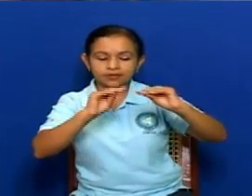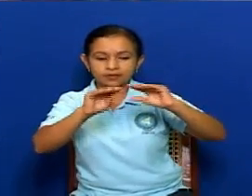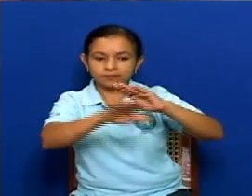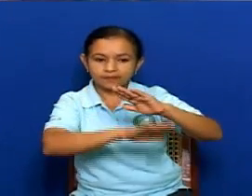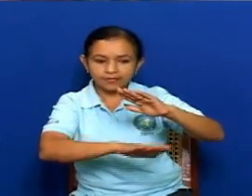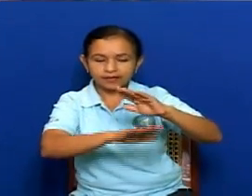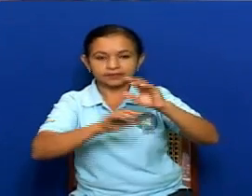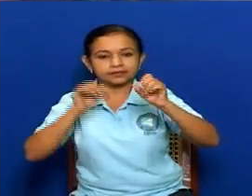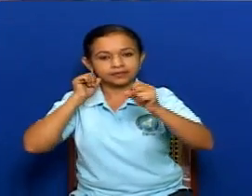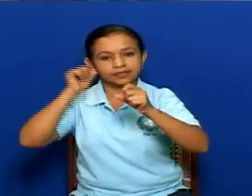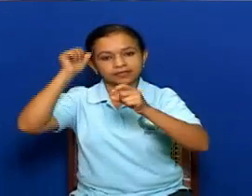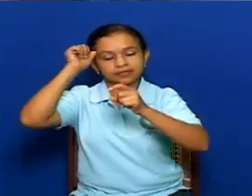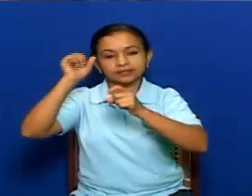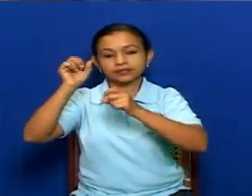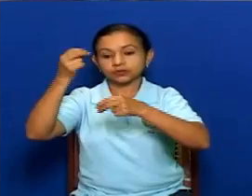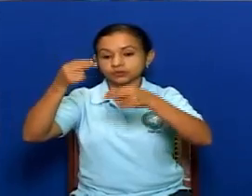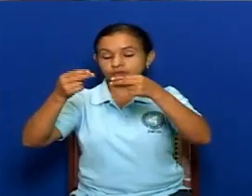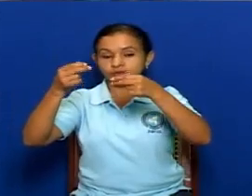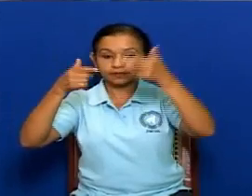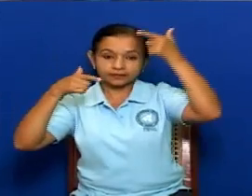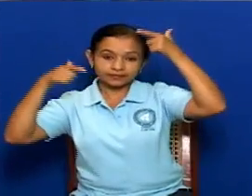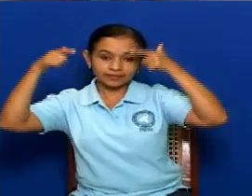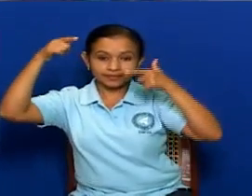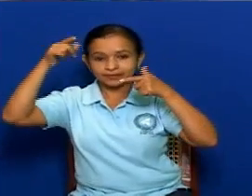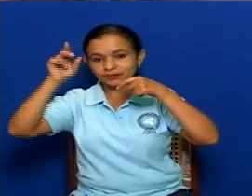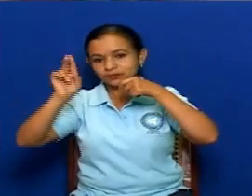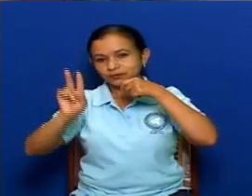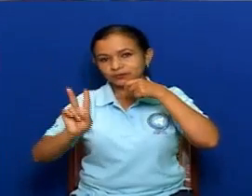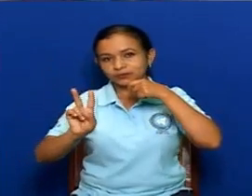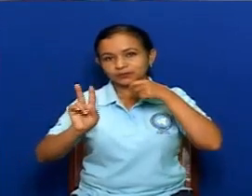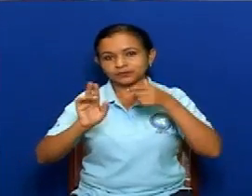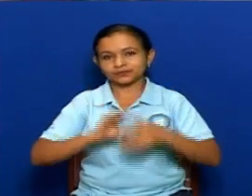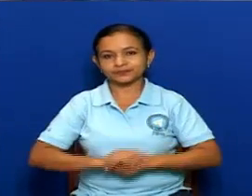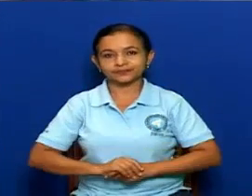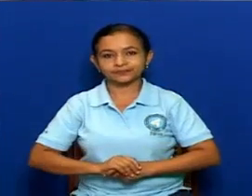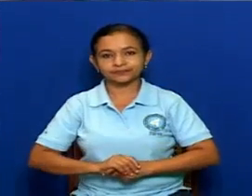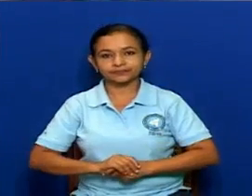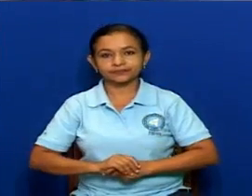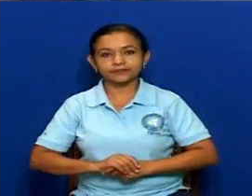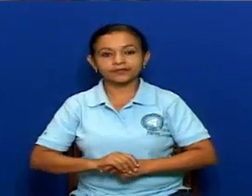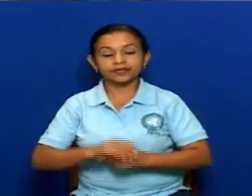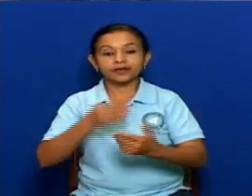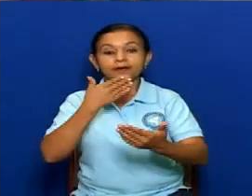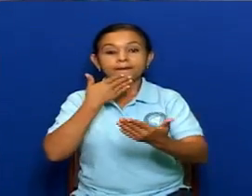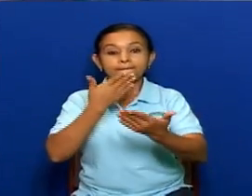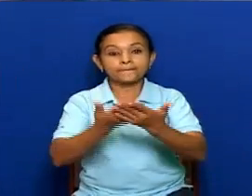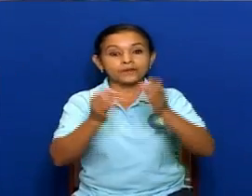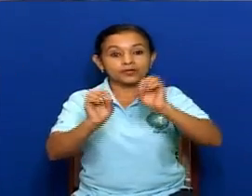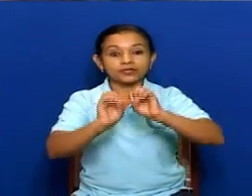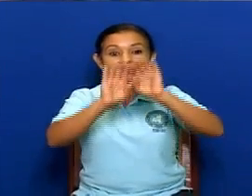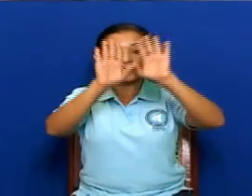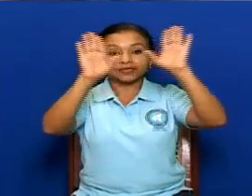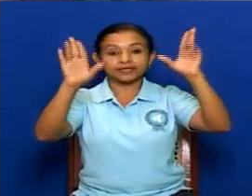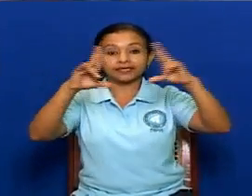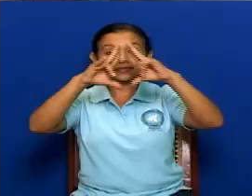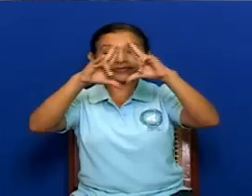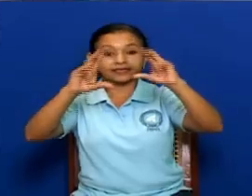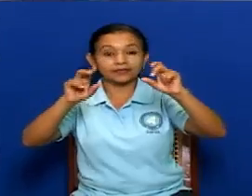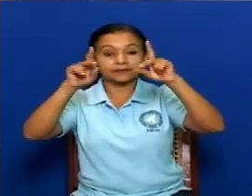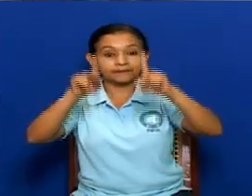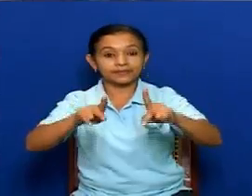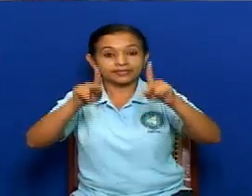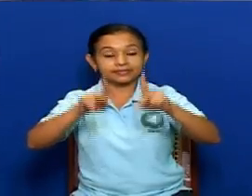para Adultos y Sandino 2. Licenciado Mercado. Buen día a todo el pueblo de Nicaragua, teleaudiencia de